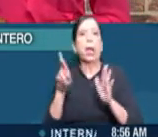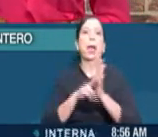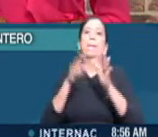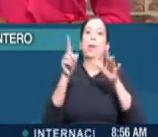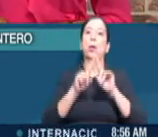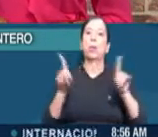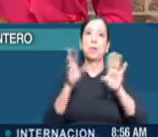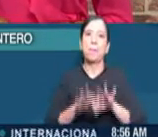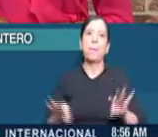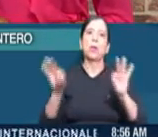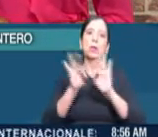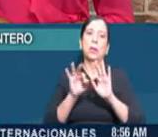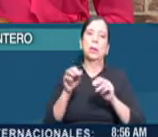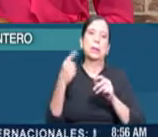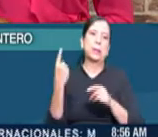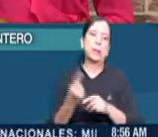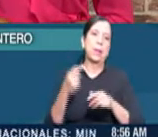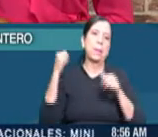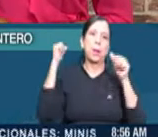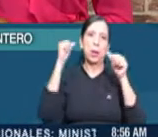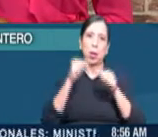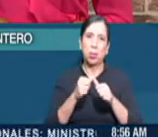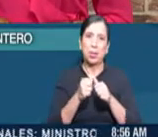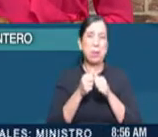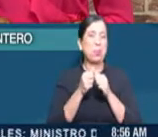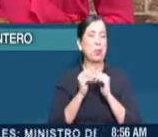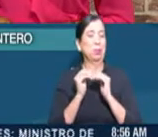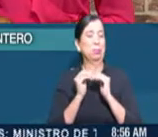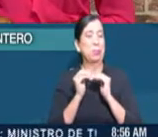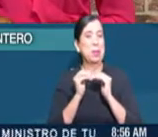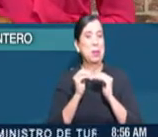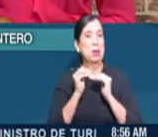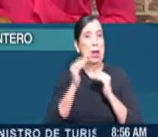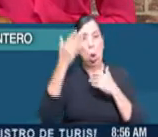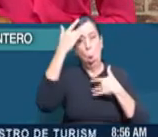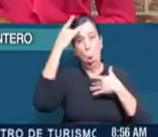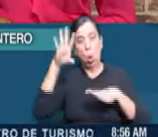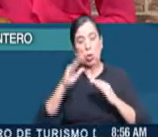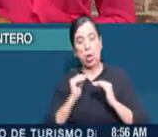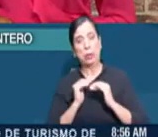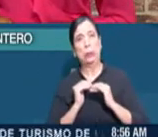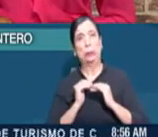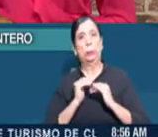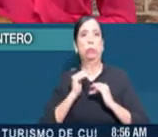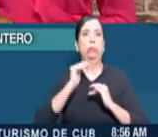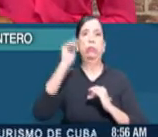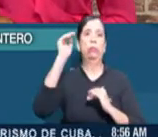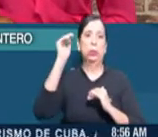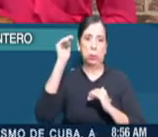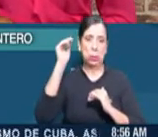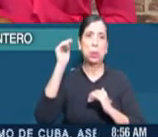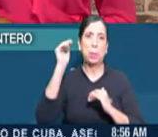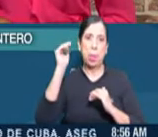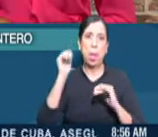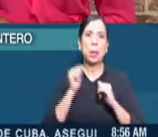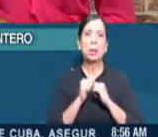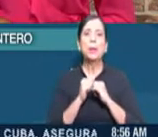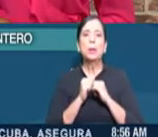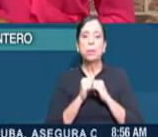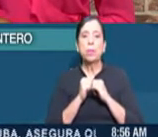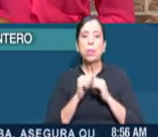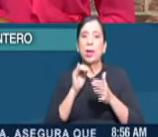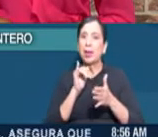siempre recordarlo, porque las cifras de los últimos días han demostrado que la propagación ha aumentado y